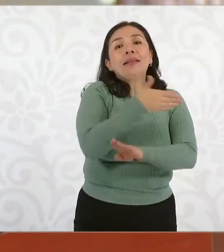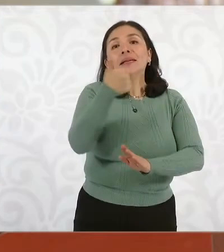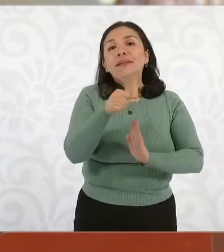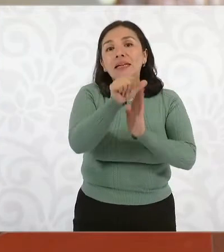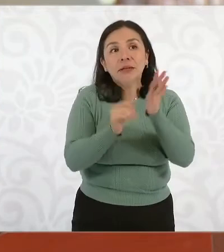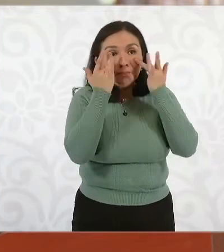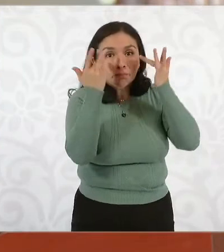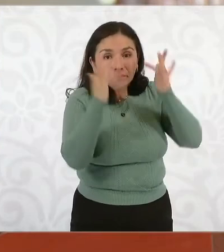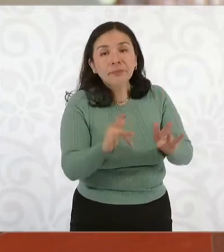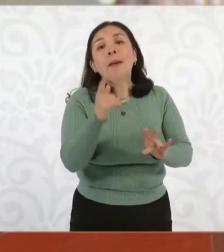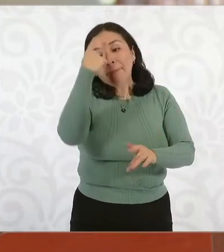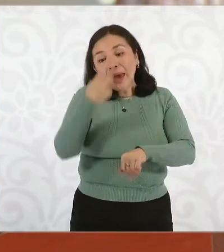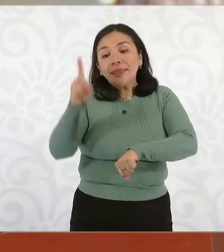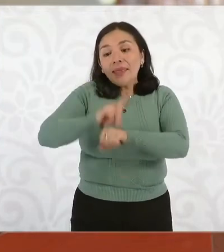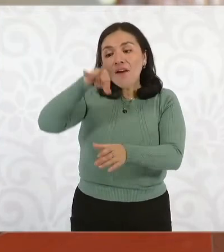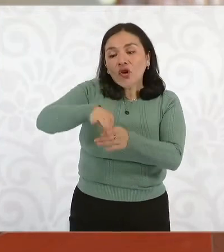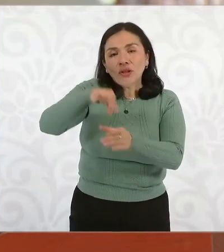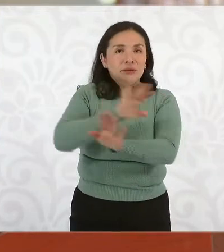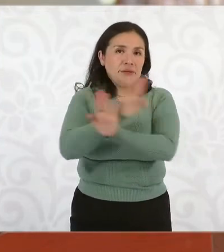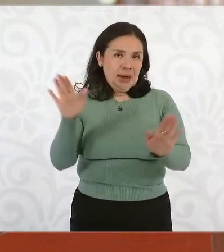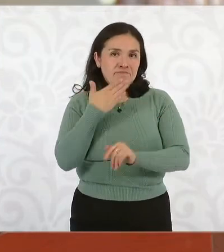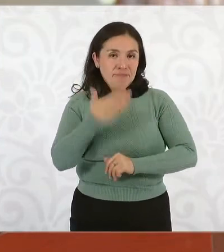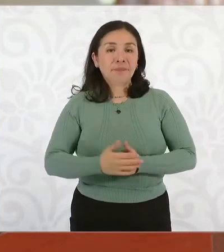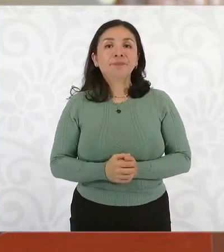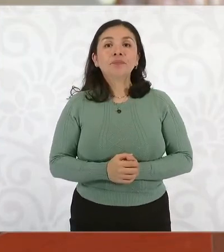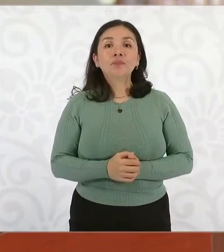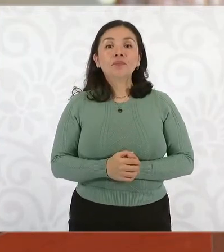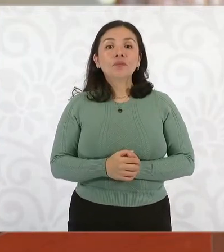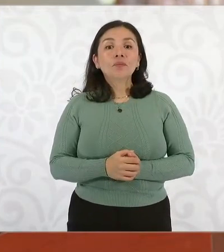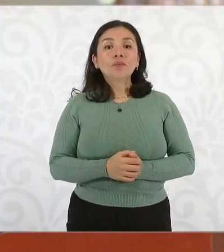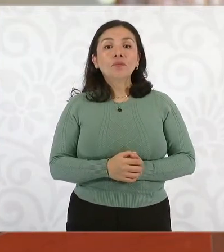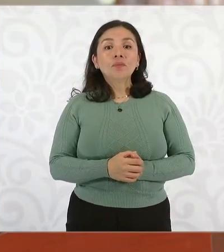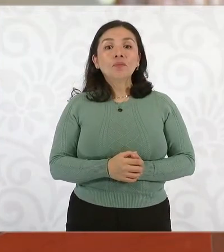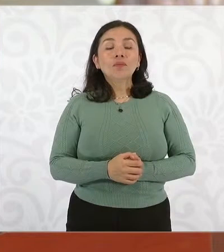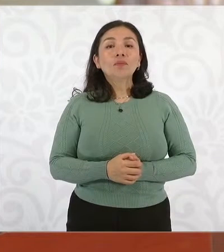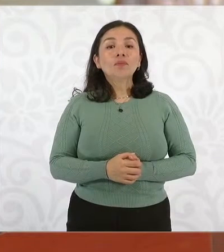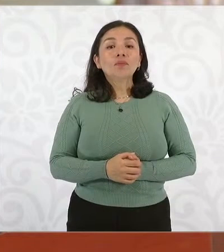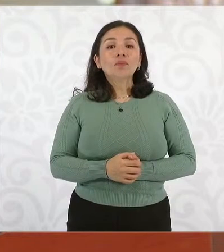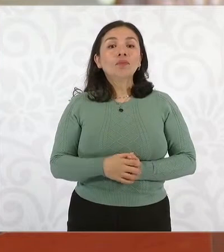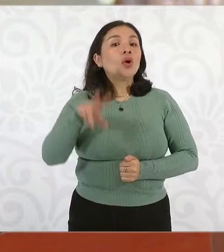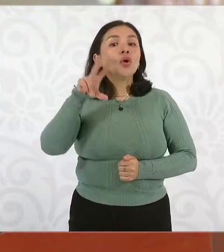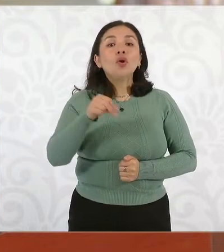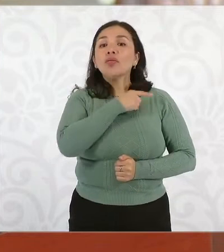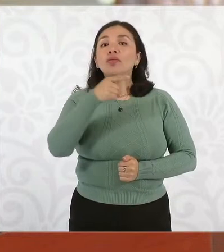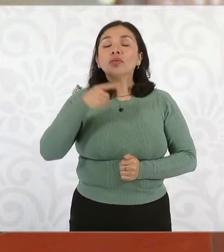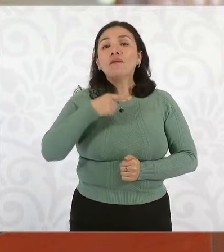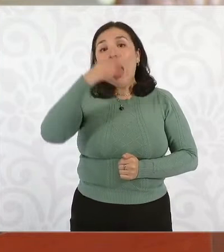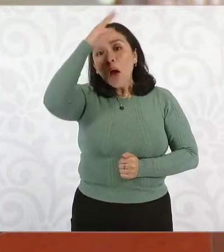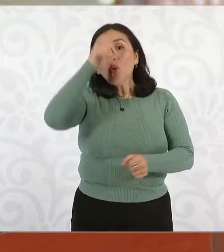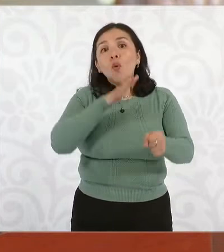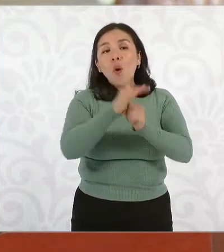meses antes del día de la elección. No estar comprendido en alguno de los